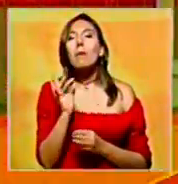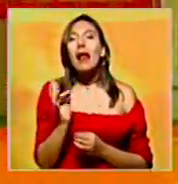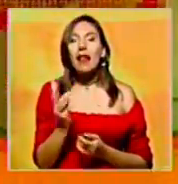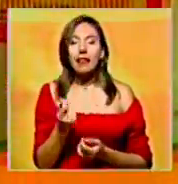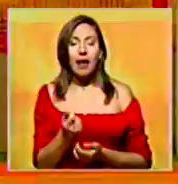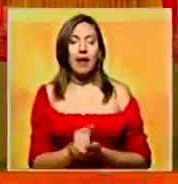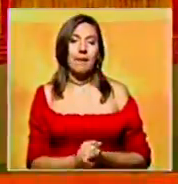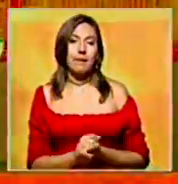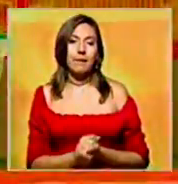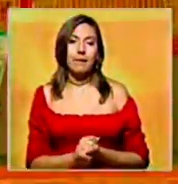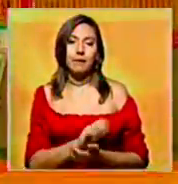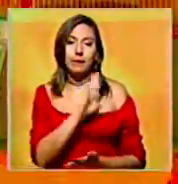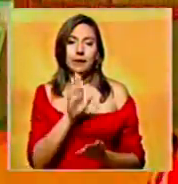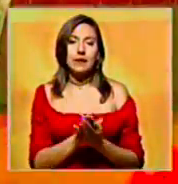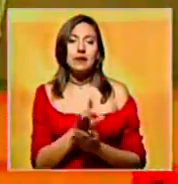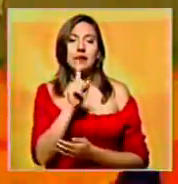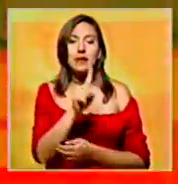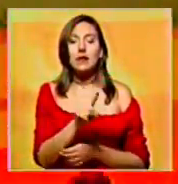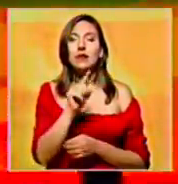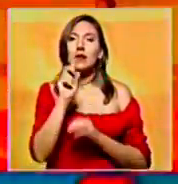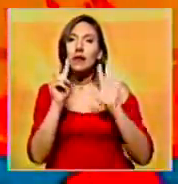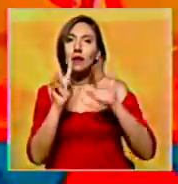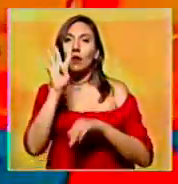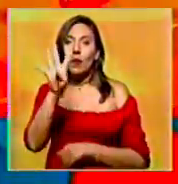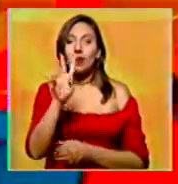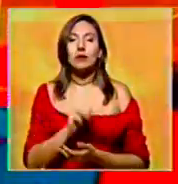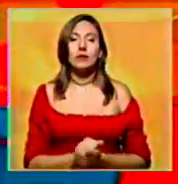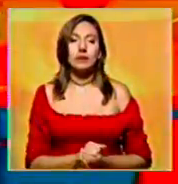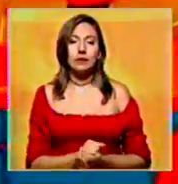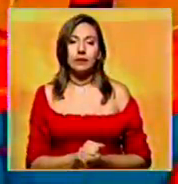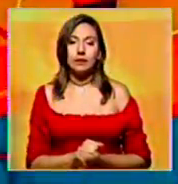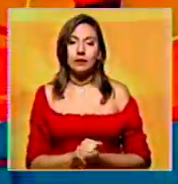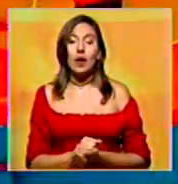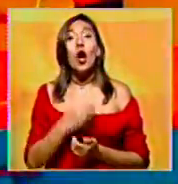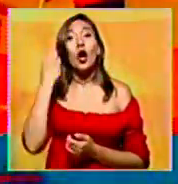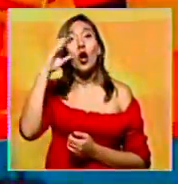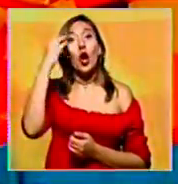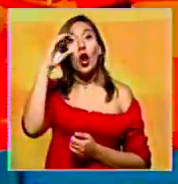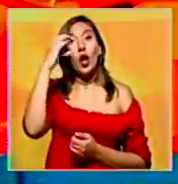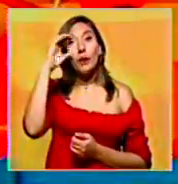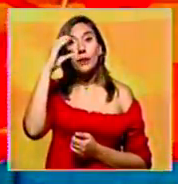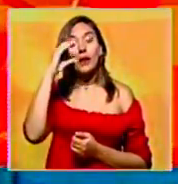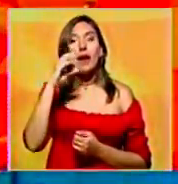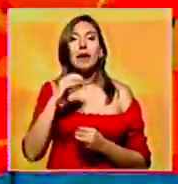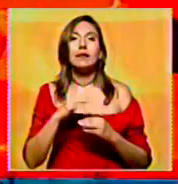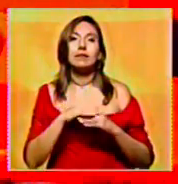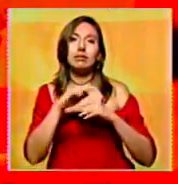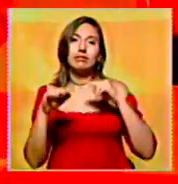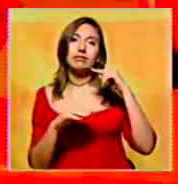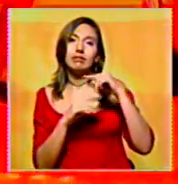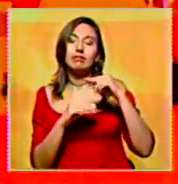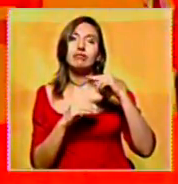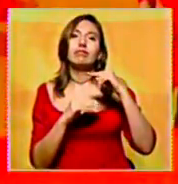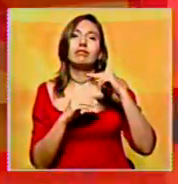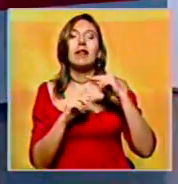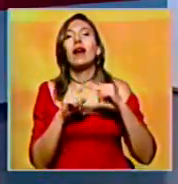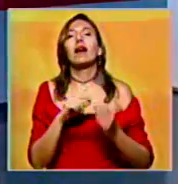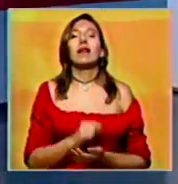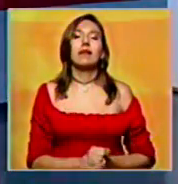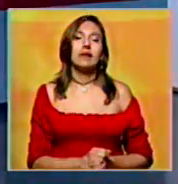354 preseas. Los criollos cayeron al segundo lugar por detrás de Colombia, que suma 8 medallas de oro más que